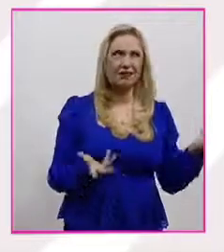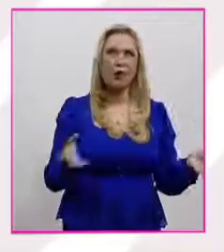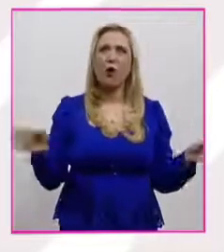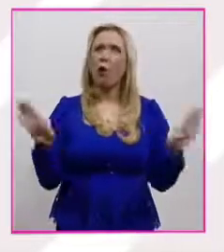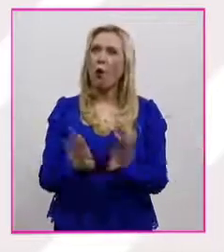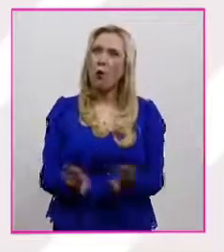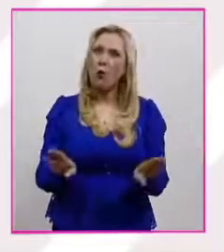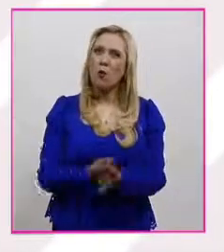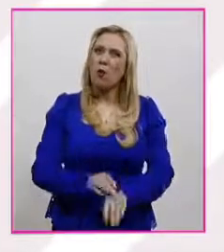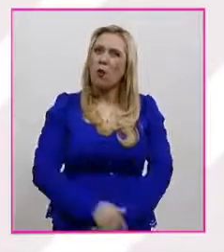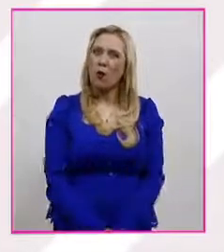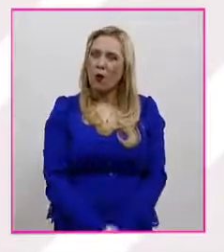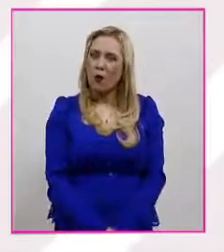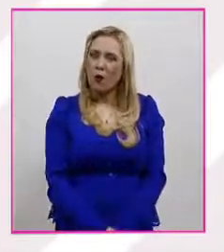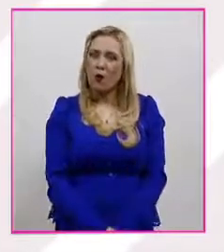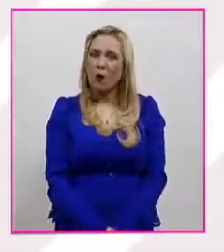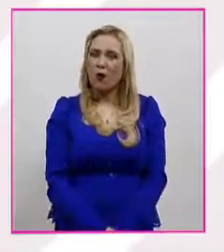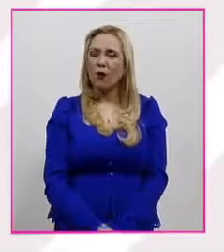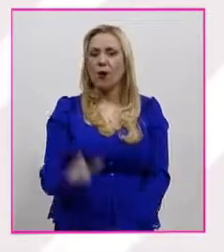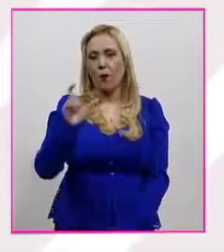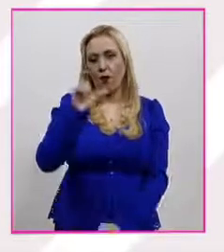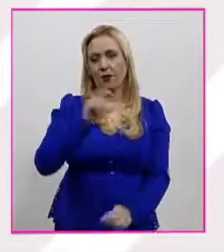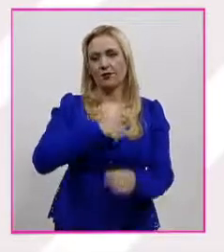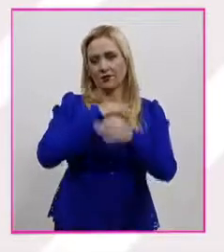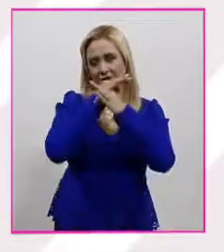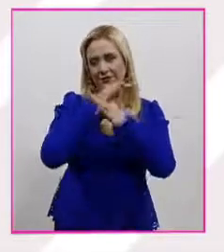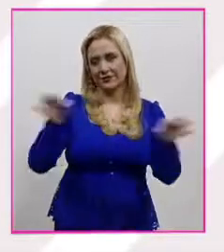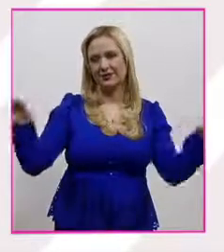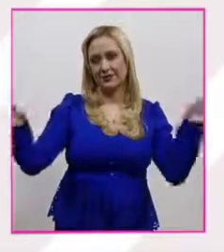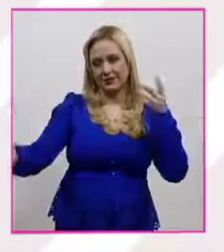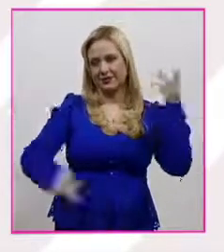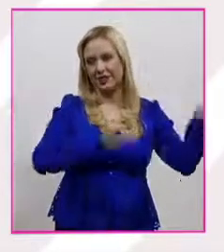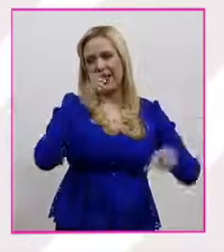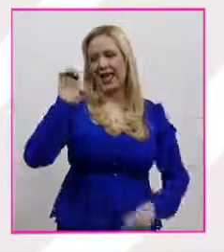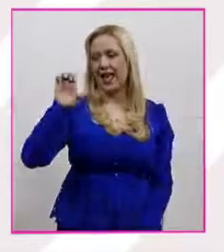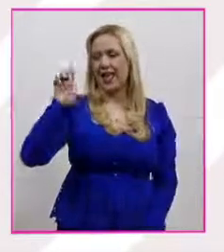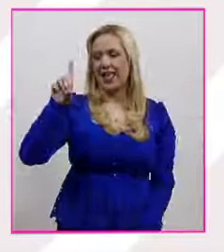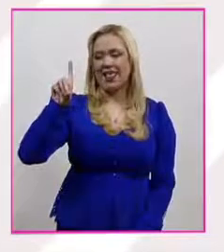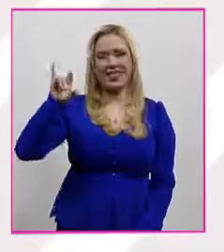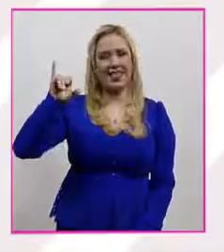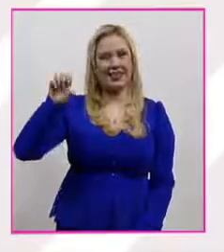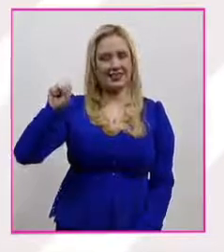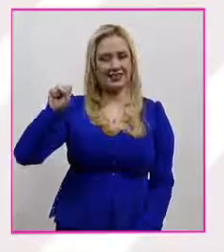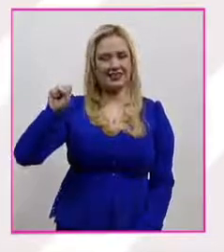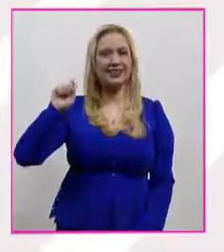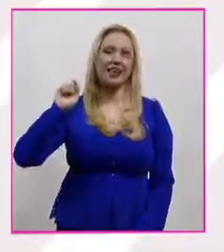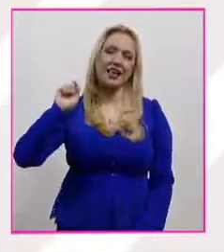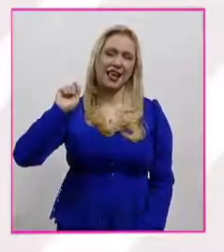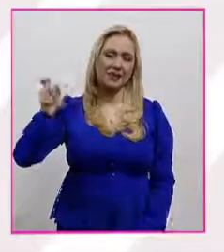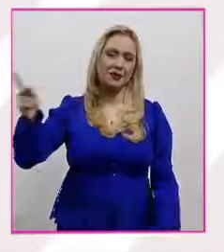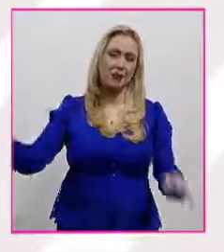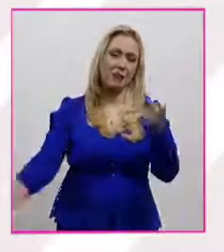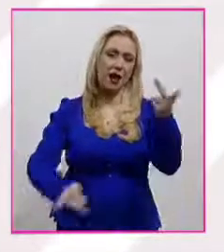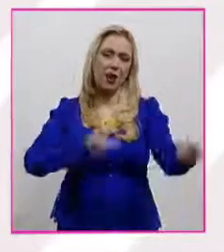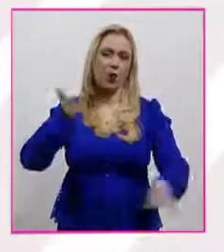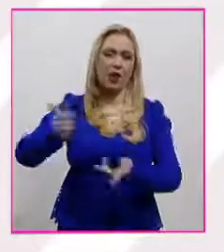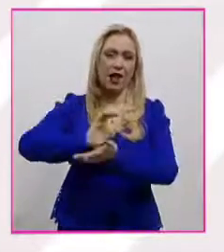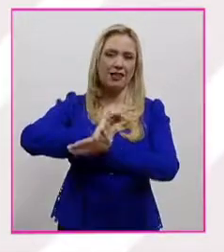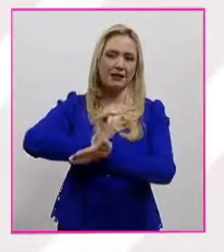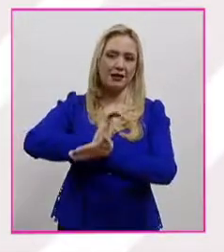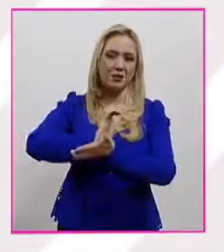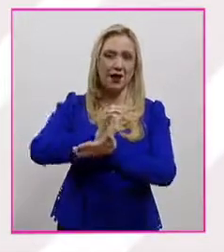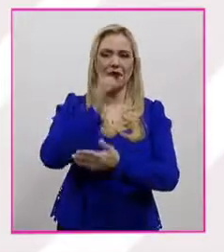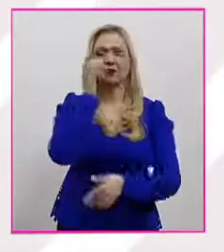mide? Porque cuando compartimos los resultados de la EDIS, que mencionaba yo al principio, y en redes sociales, y